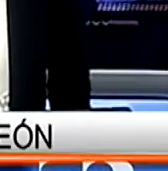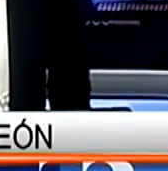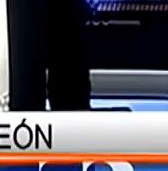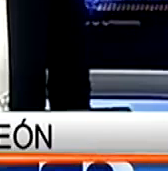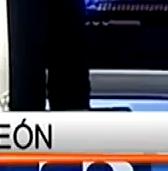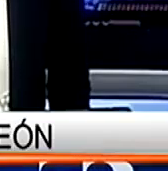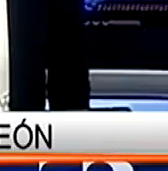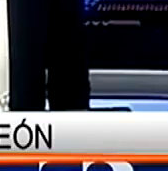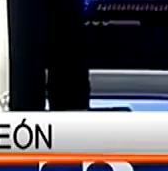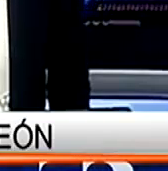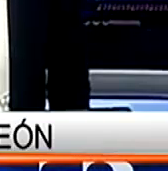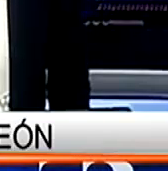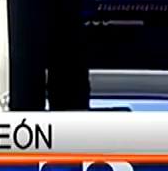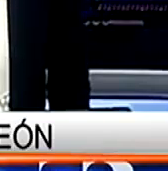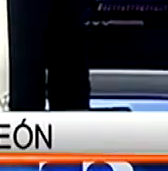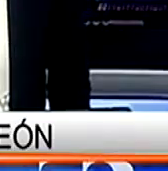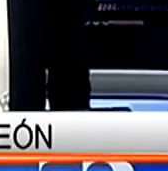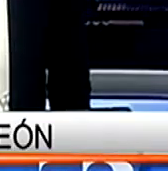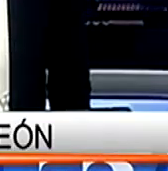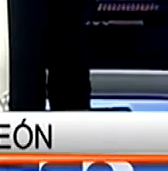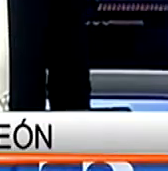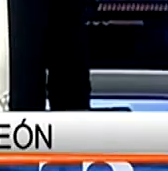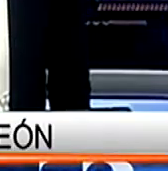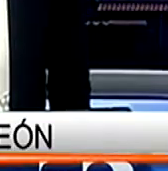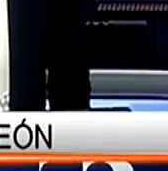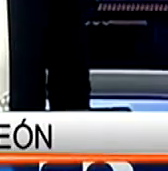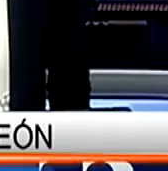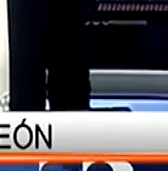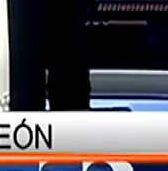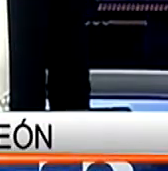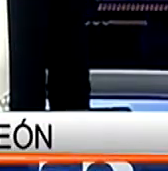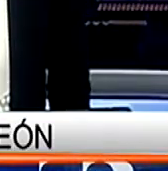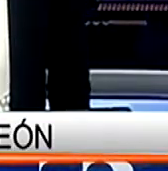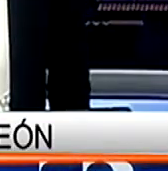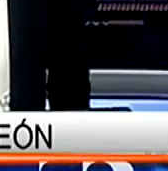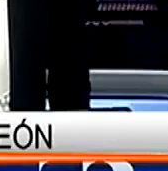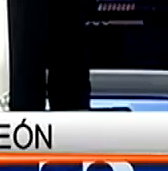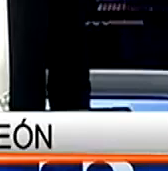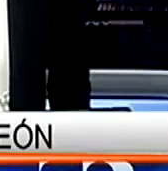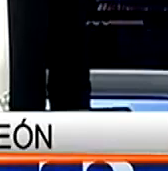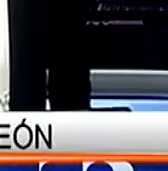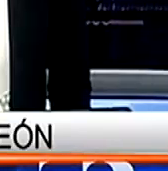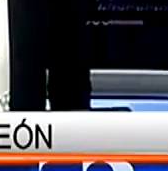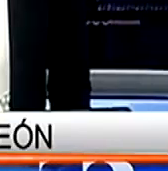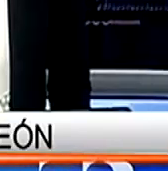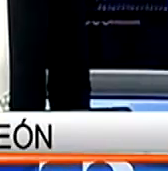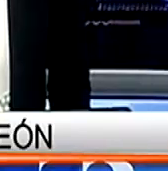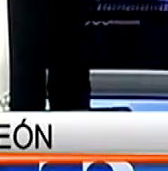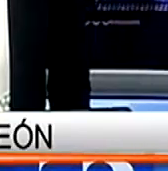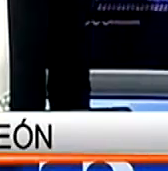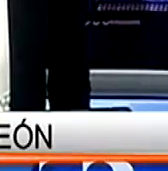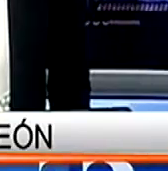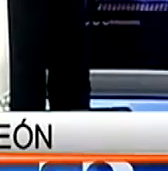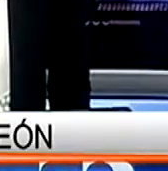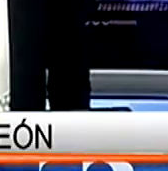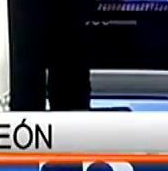a cargo copiaban y pegaban una misma respuesta para diferentes alertas en la manipulación del